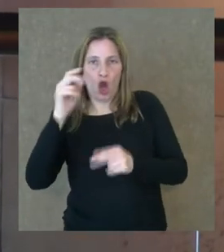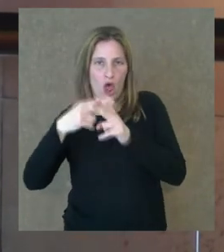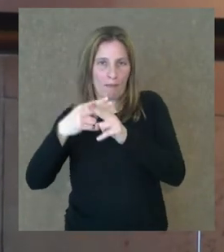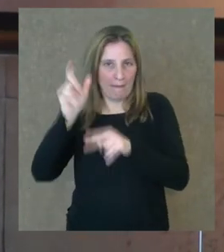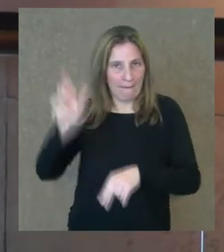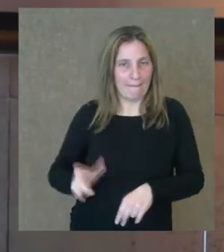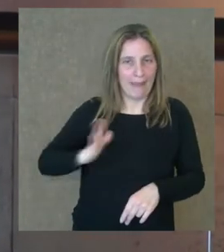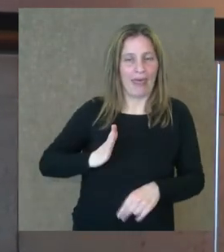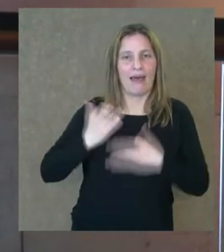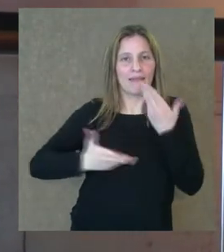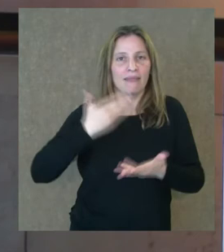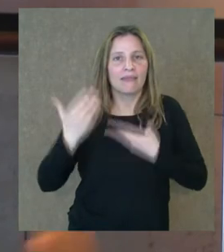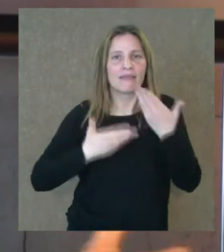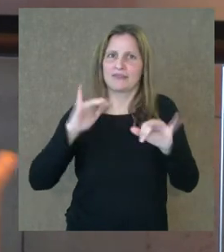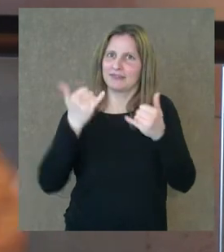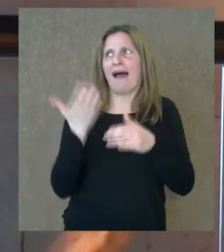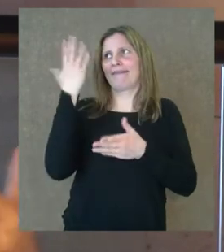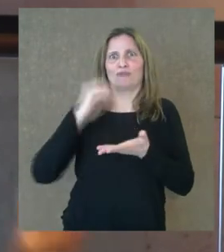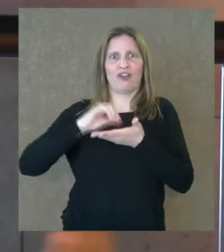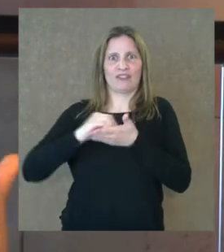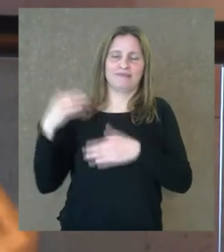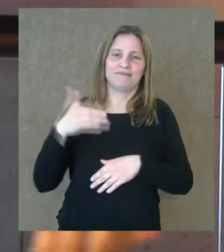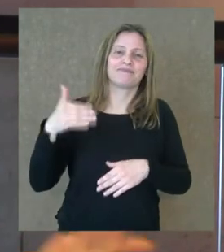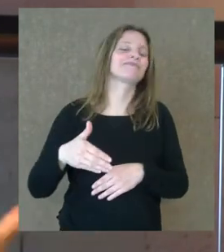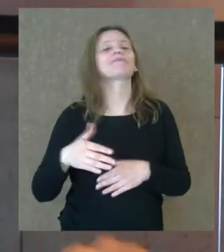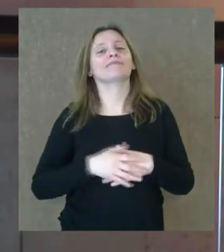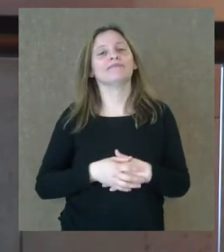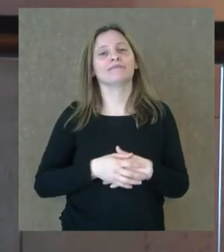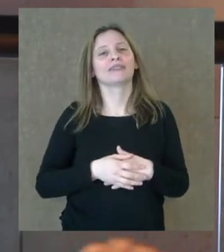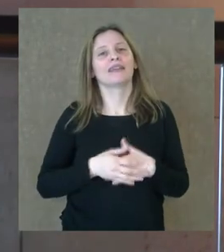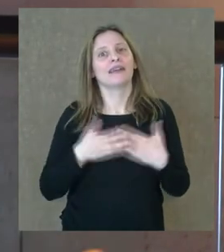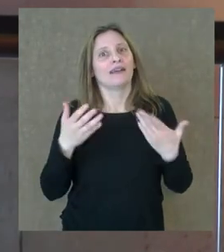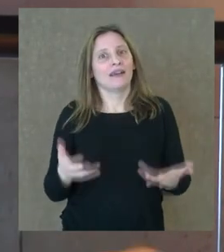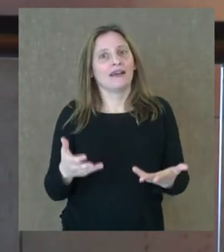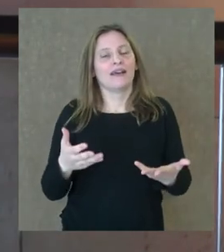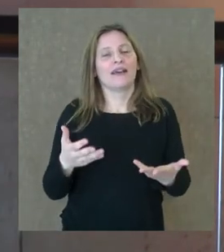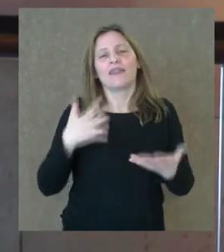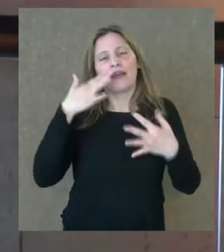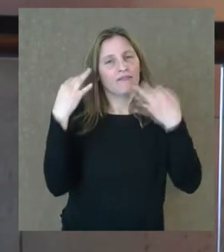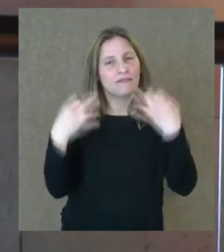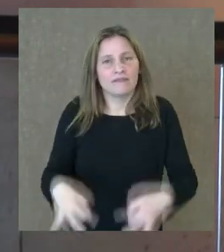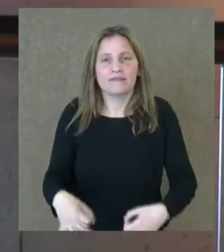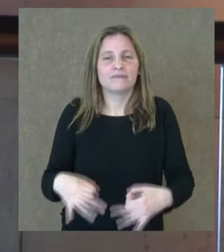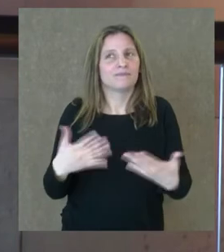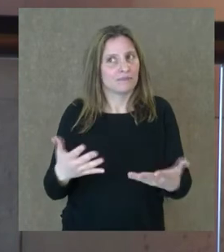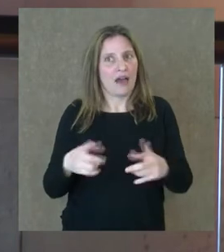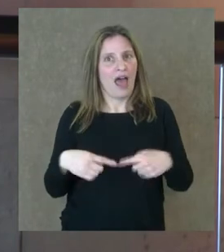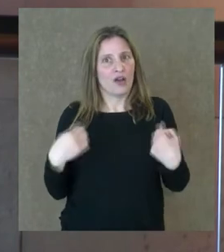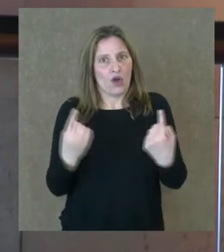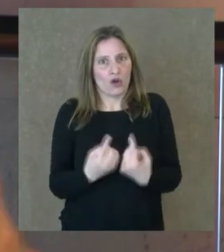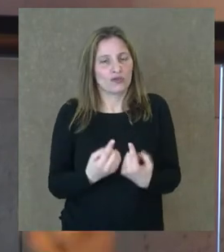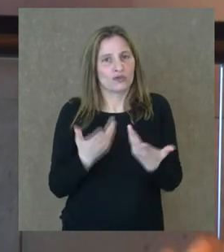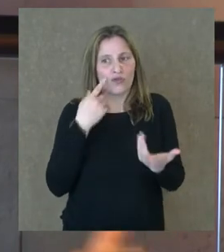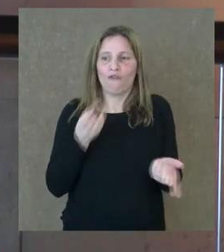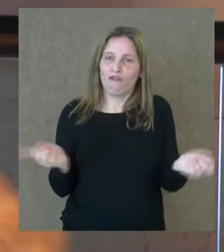cuestiones en estas conversaciones que hemos hecho no sea realmente para él sobre